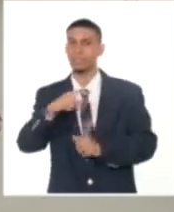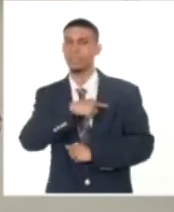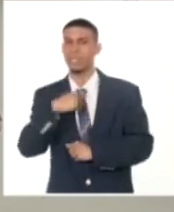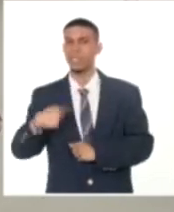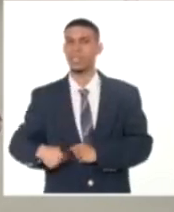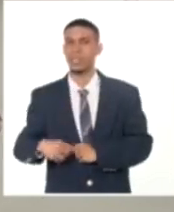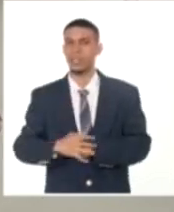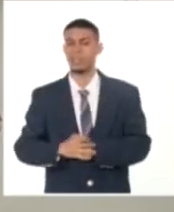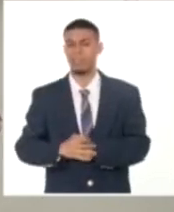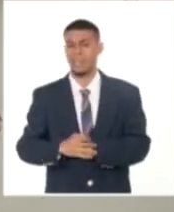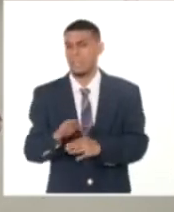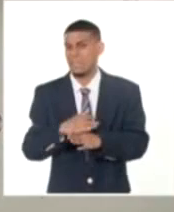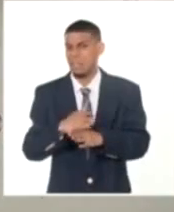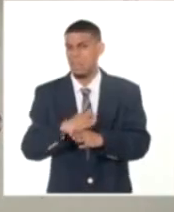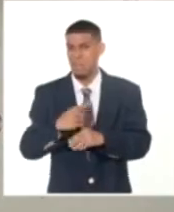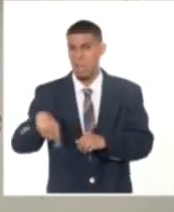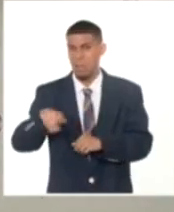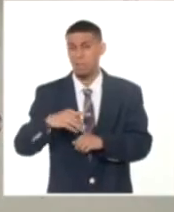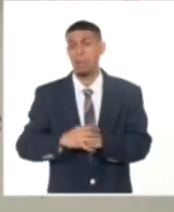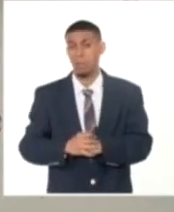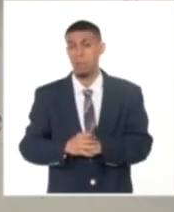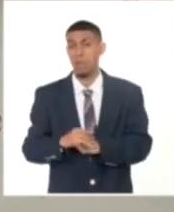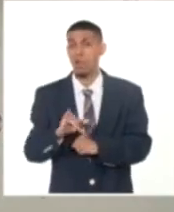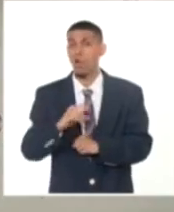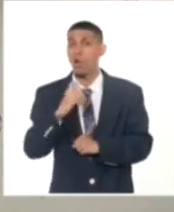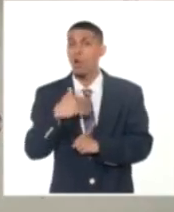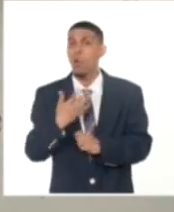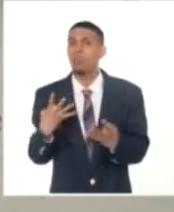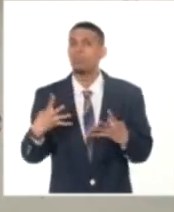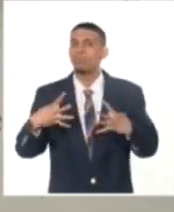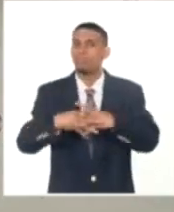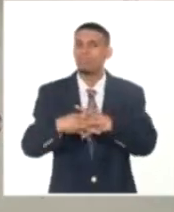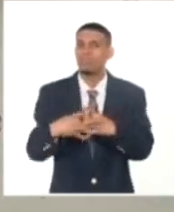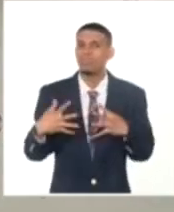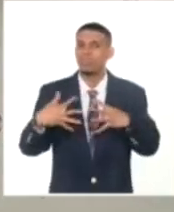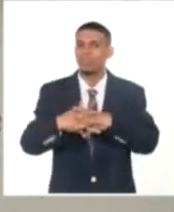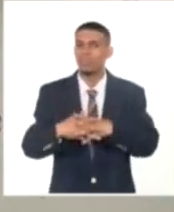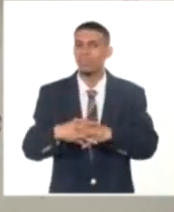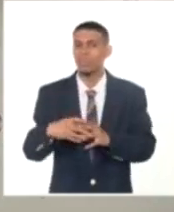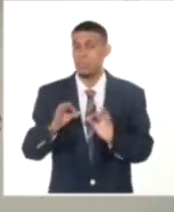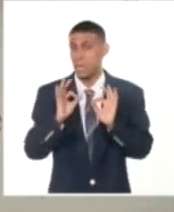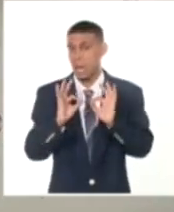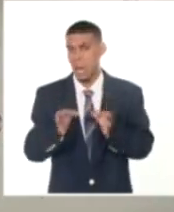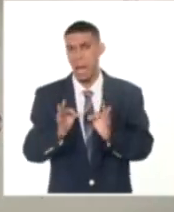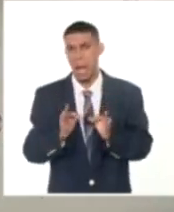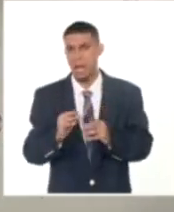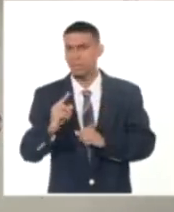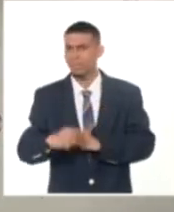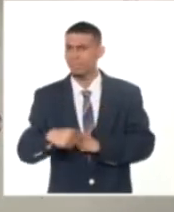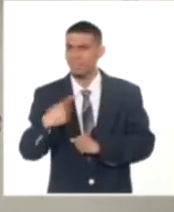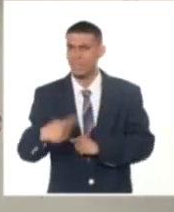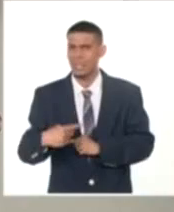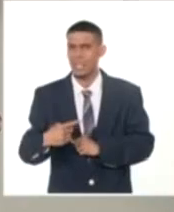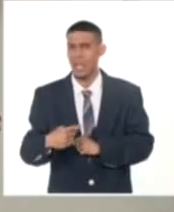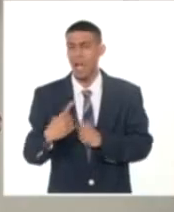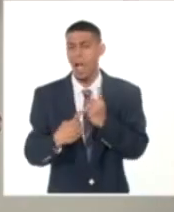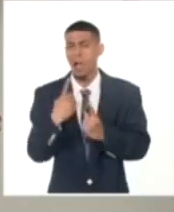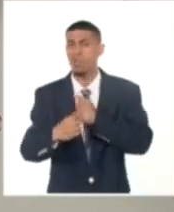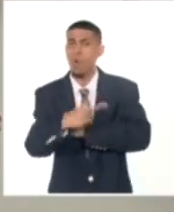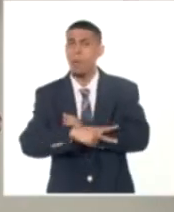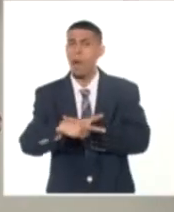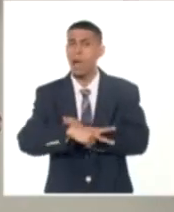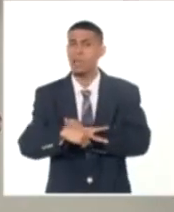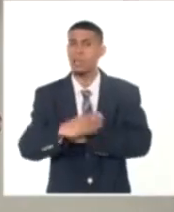dice todo esto? Pues que la multipolaridad es ya un propósito real sobre el que cada vez más naciones dan pasos firmes. Y lo